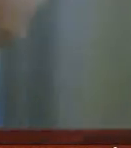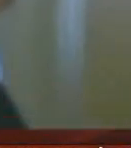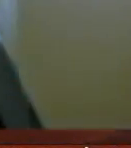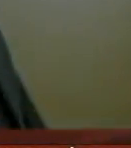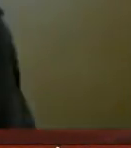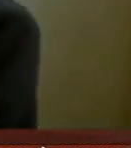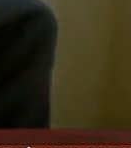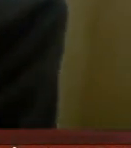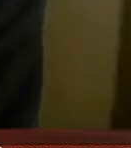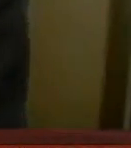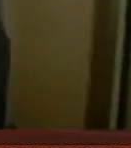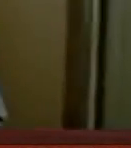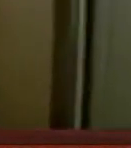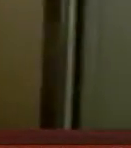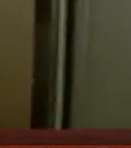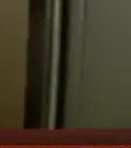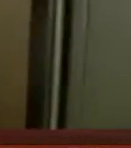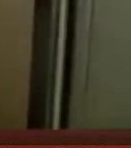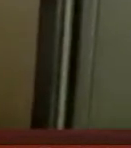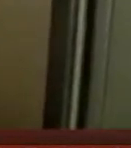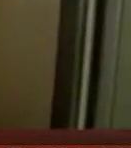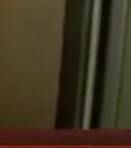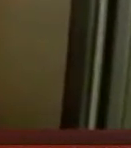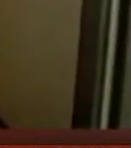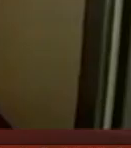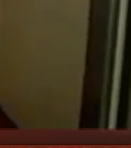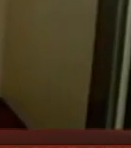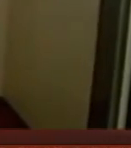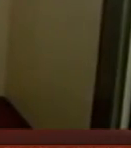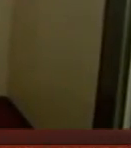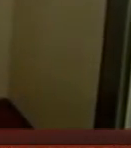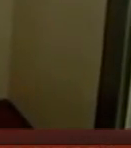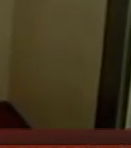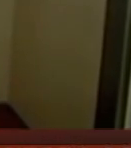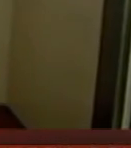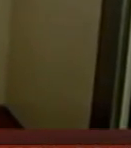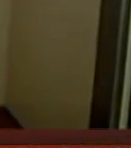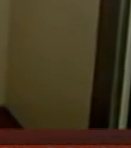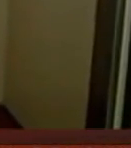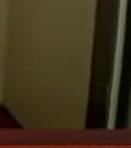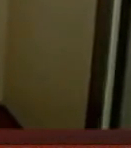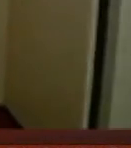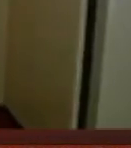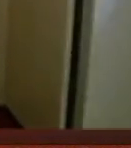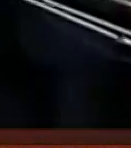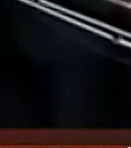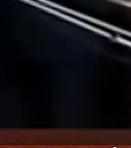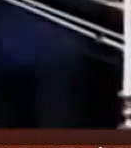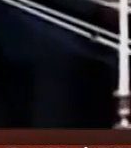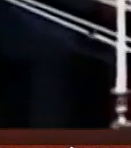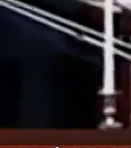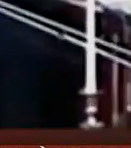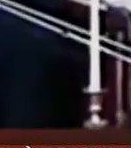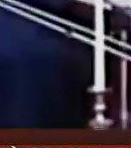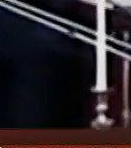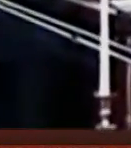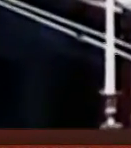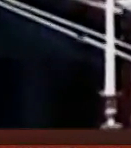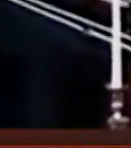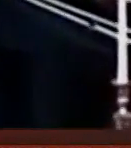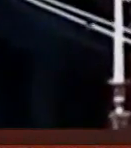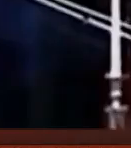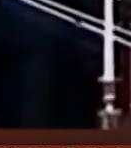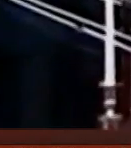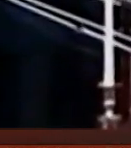negativas en Perú, claro. ¿Cómo está la hija ahí tratando de lograr claro. la presidencia? Pues mira, la hija está ensombrecida, ¿no? Por